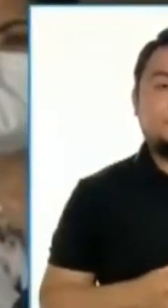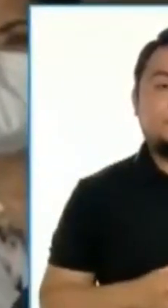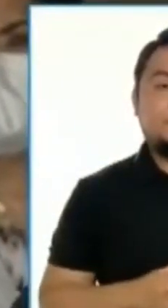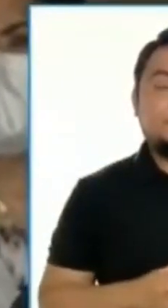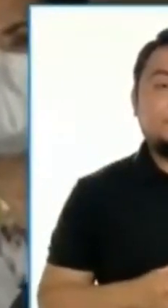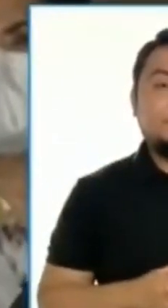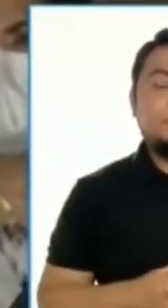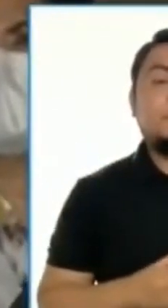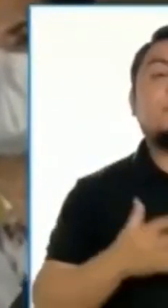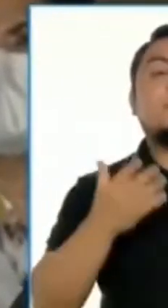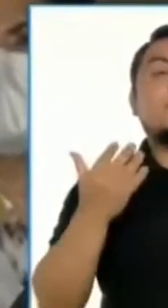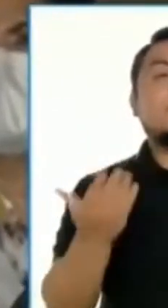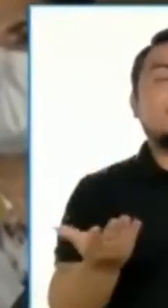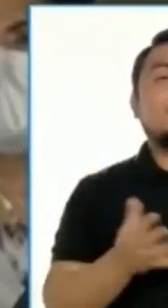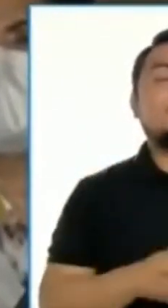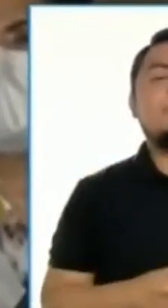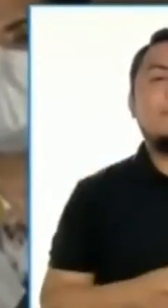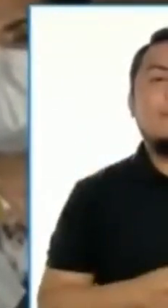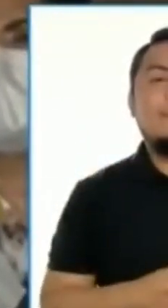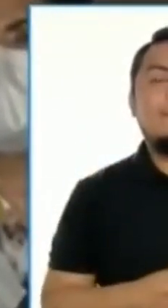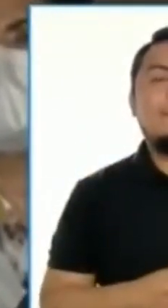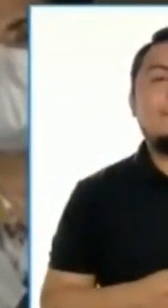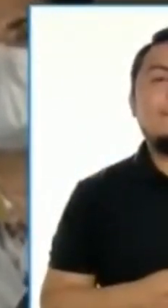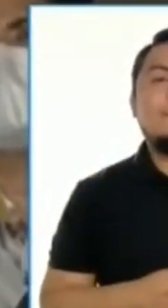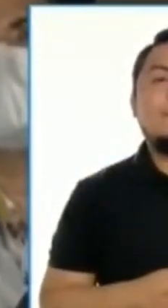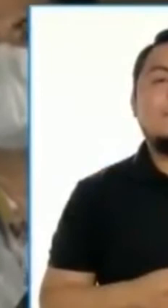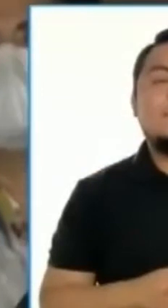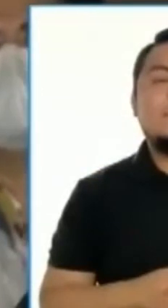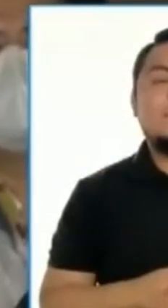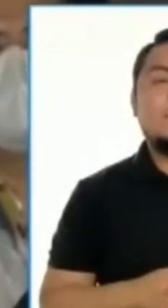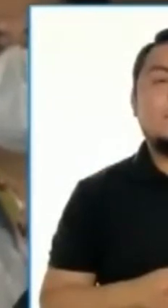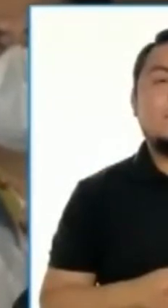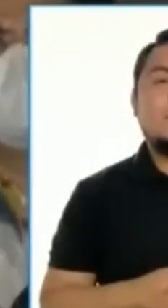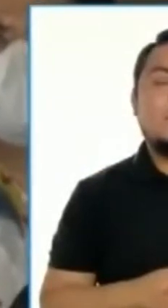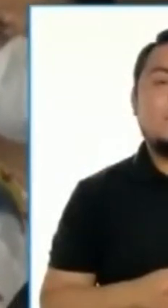A pesar que